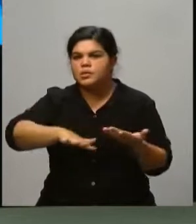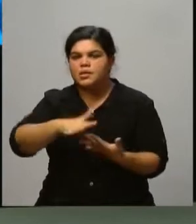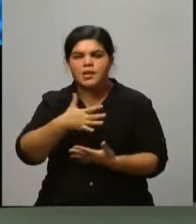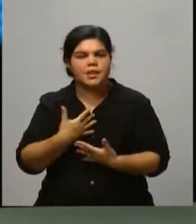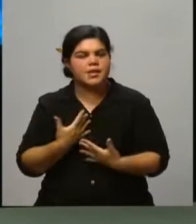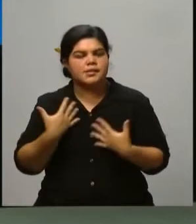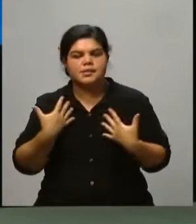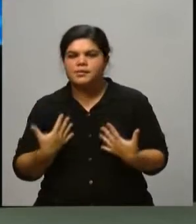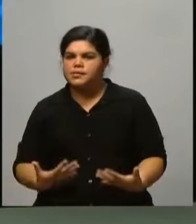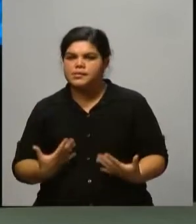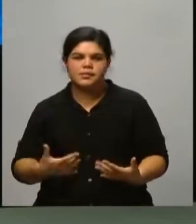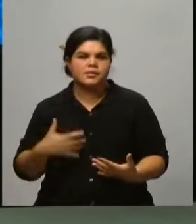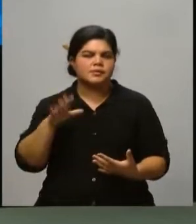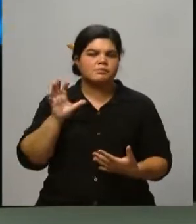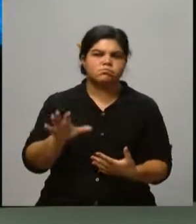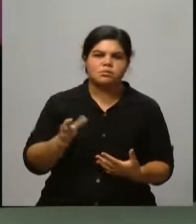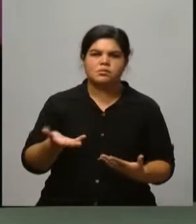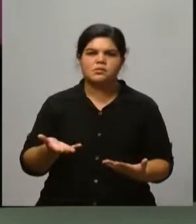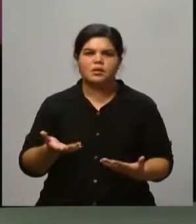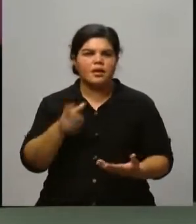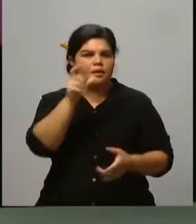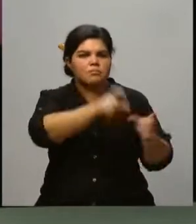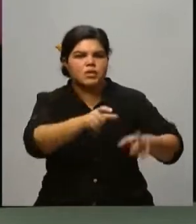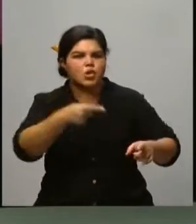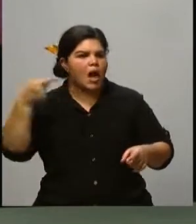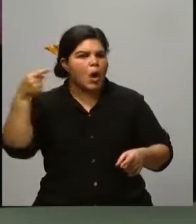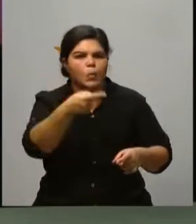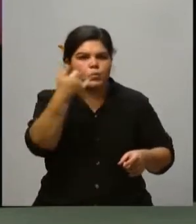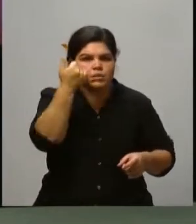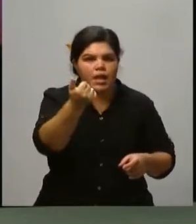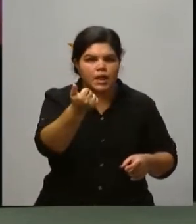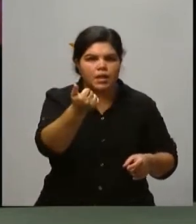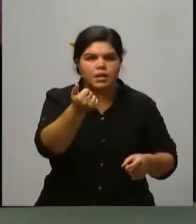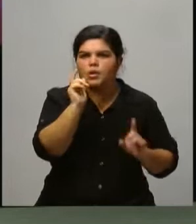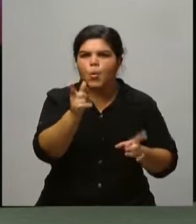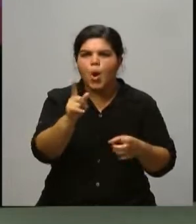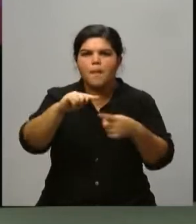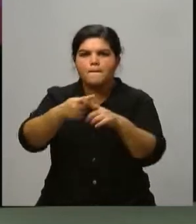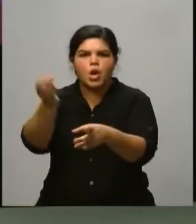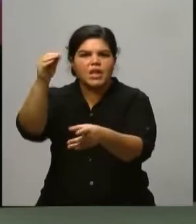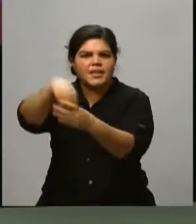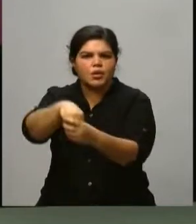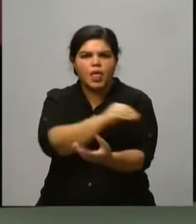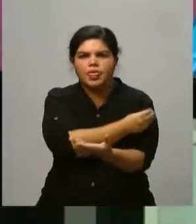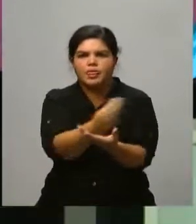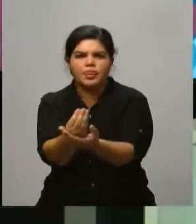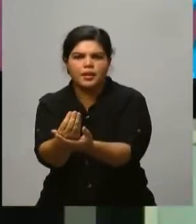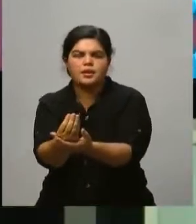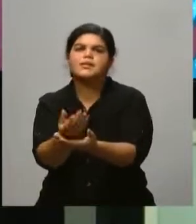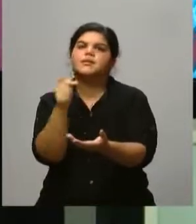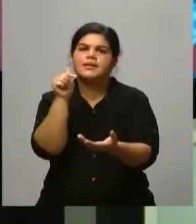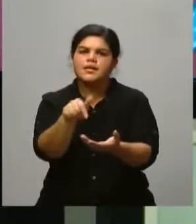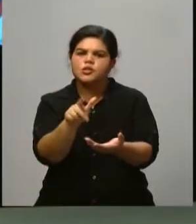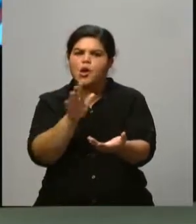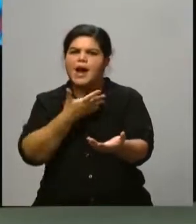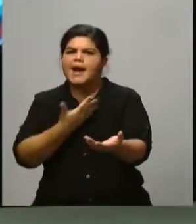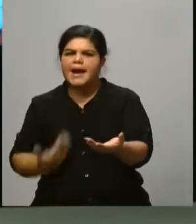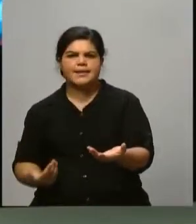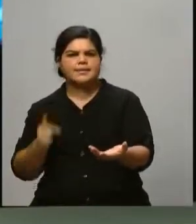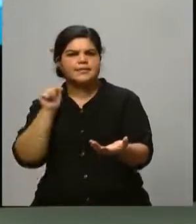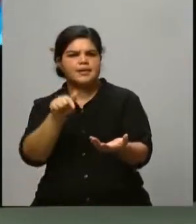pesar de que las diferencias son cada vez más evidentes. Y cuando hablo de opinión pública y hago de agotamiento, creo